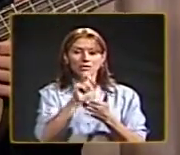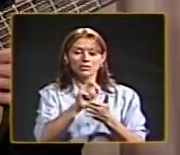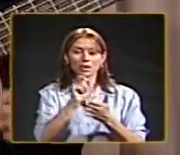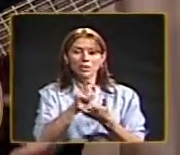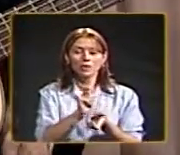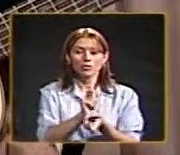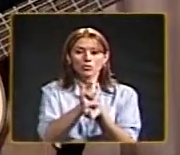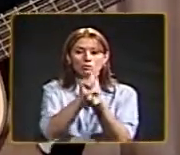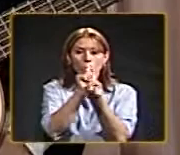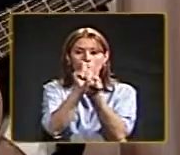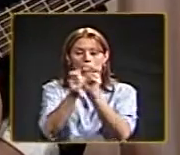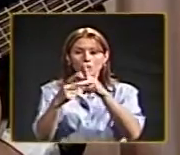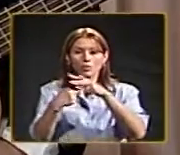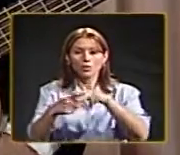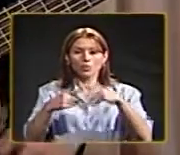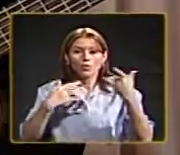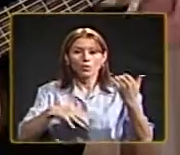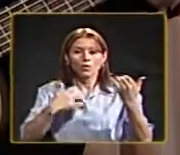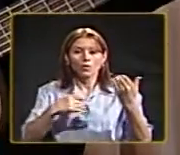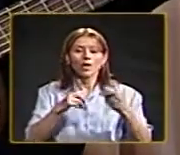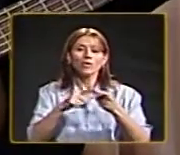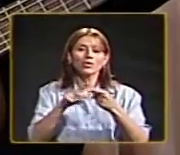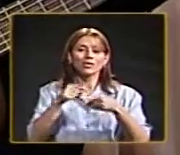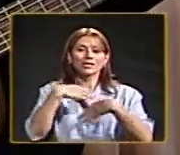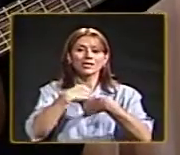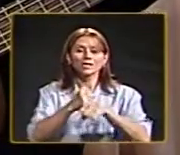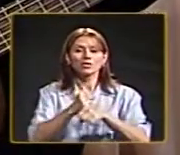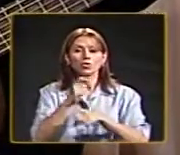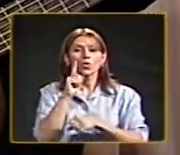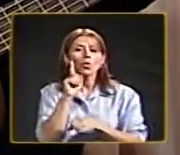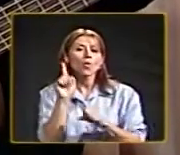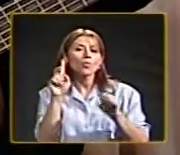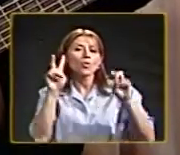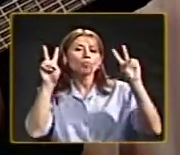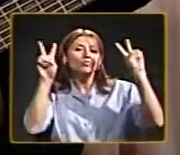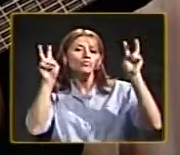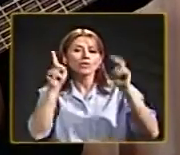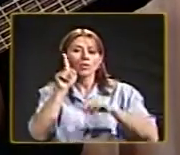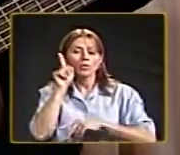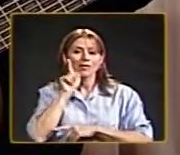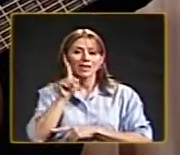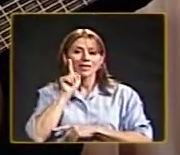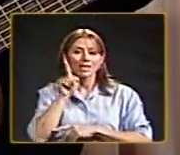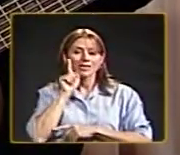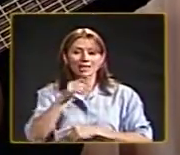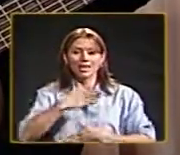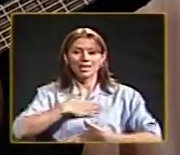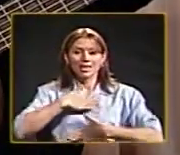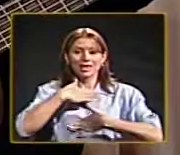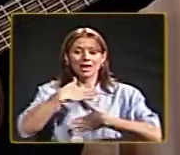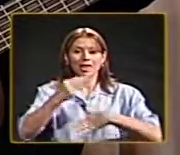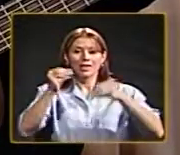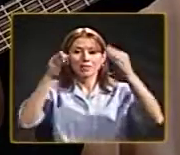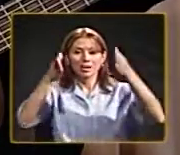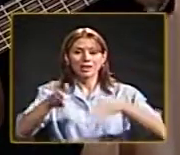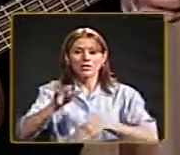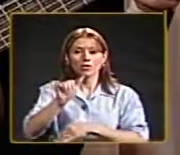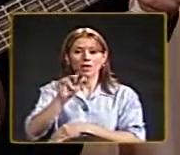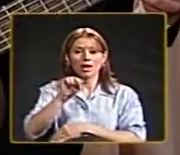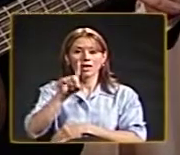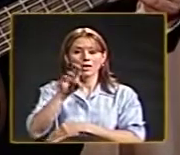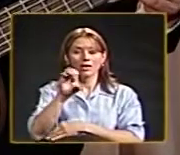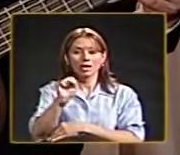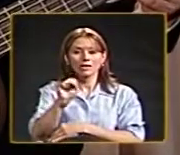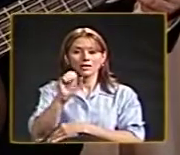fantasía. Fantasía para un gentil hombre. Dedicada al gran maestro Andrés Segovia, ¿verdad?